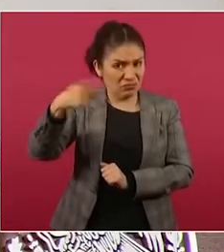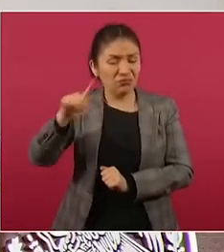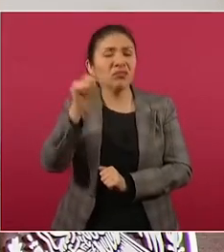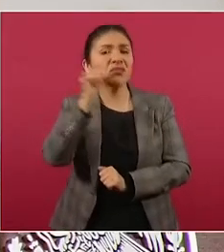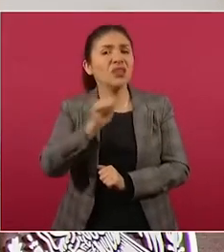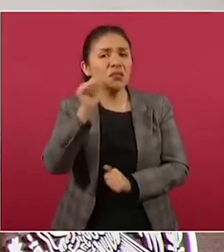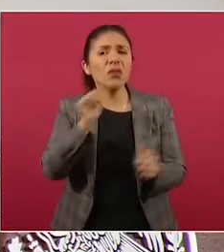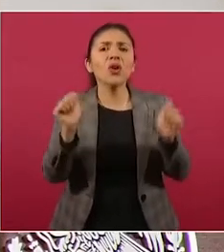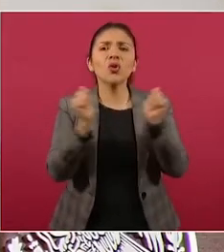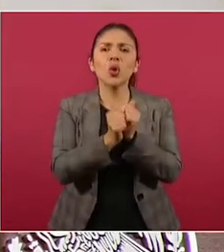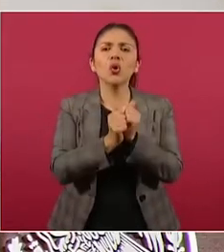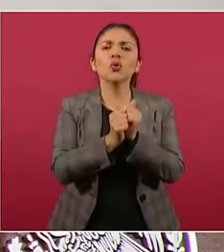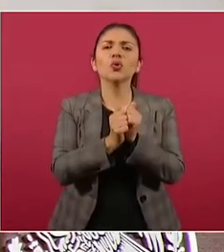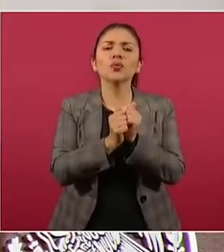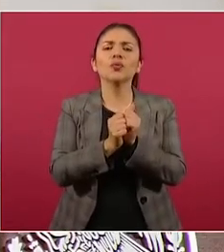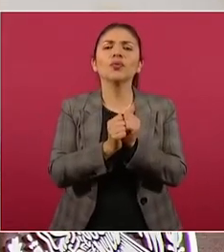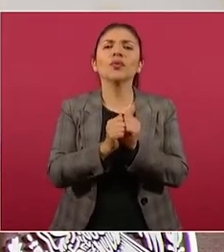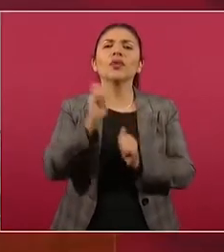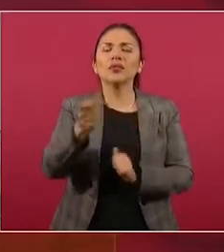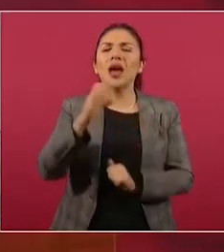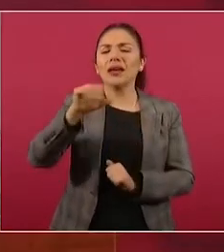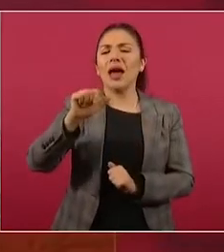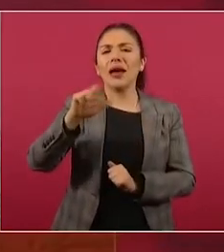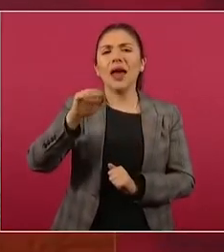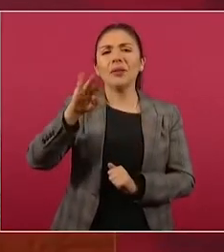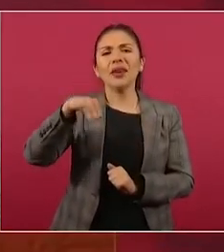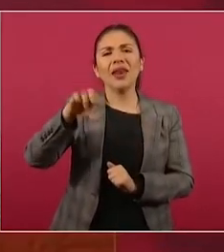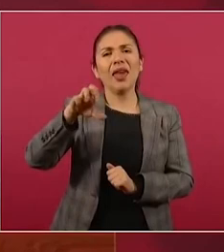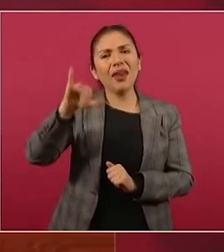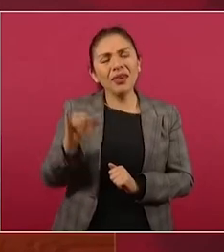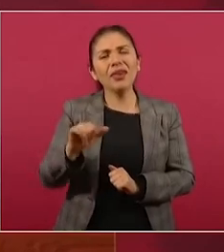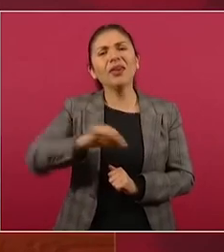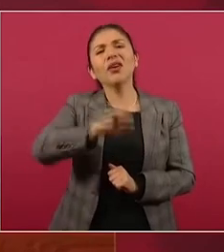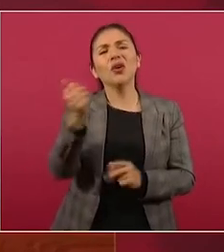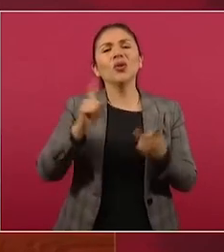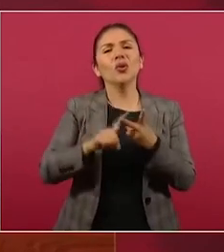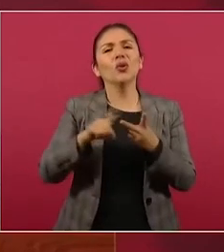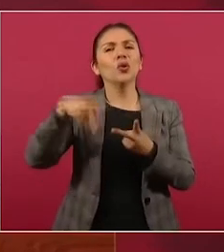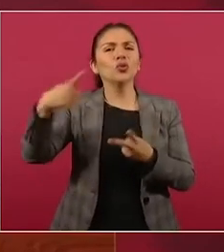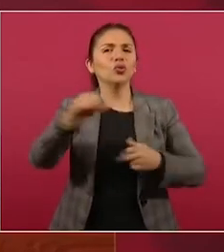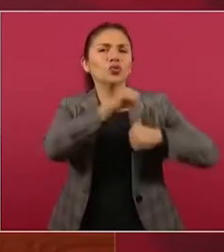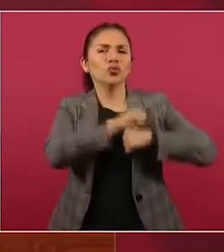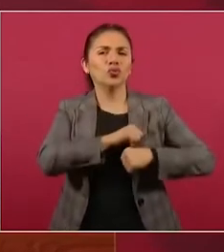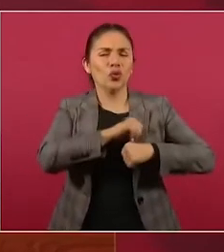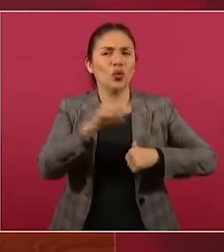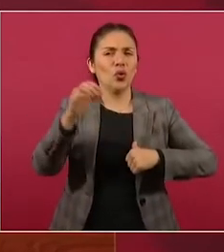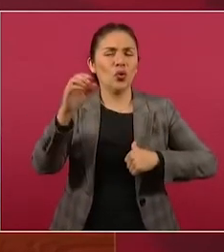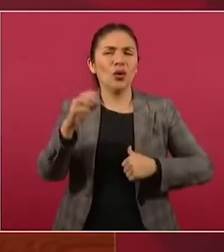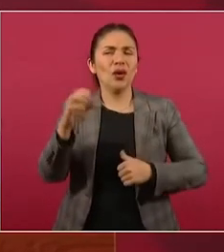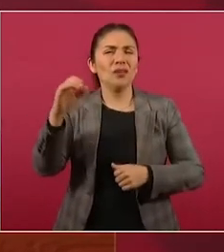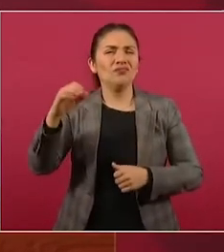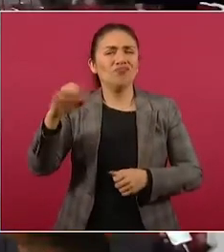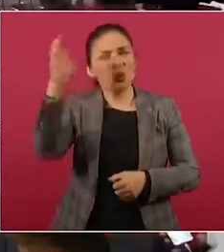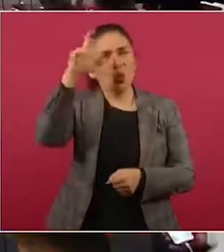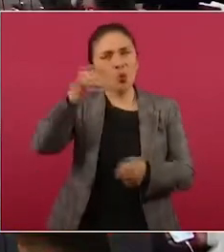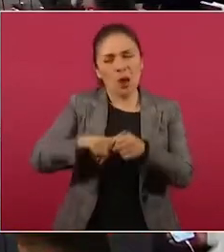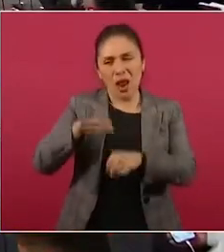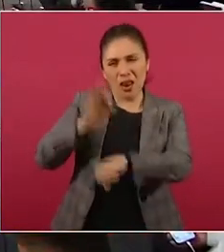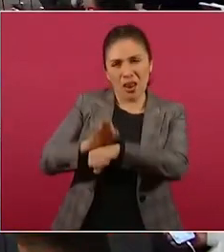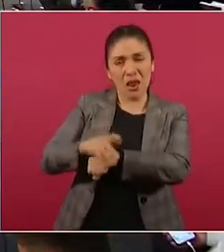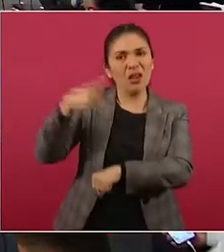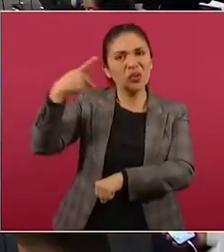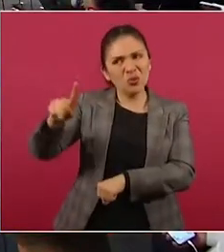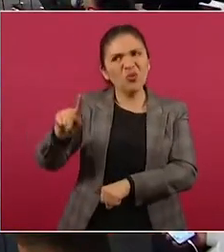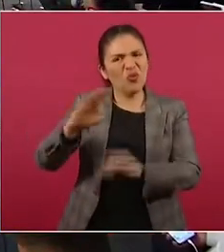a través de el arma de Carabinieri, unidad de tutela del patrimonio cultural, que es un interesante